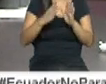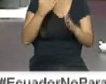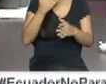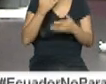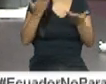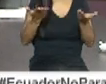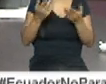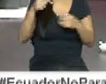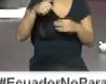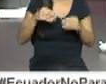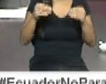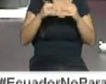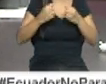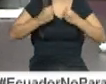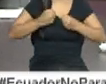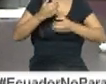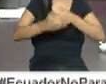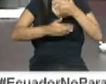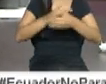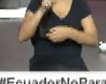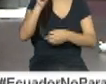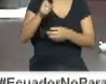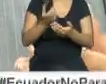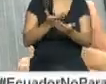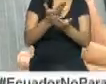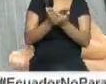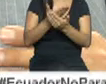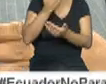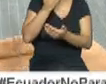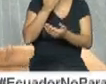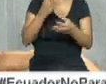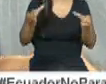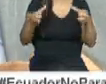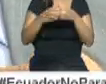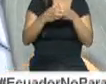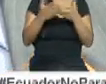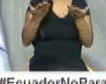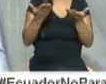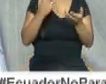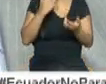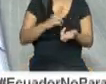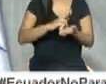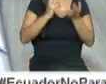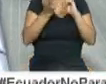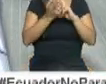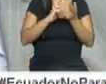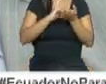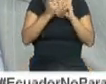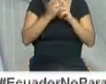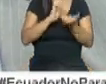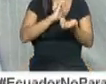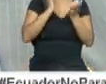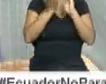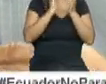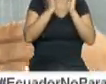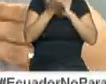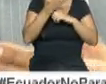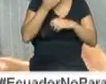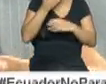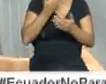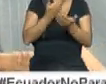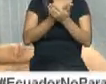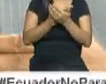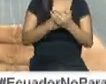en ejercicio del poder, debió plantearse, ¿no es cierto?, porque se planteó reformas, se planteó revolución, ¿no?, debió